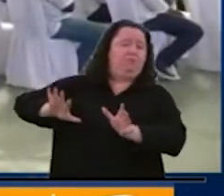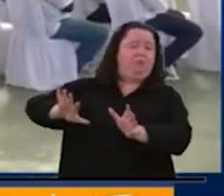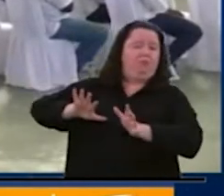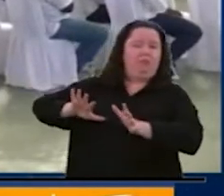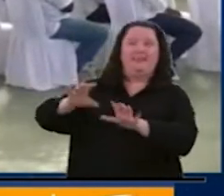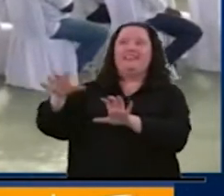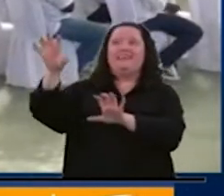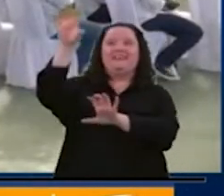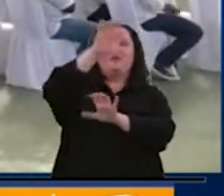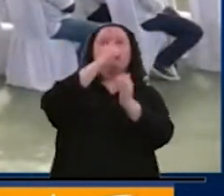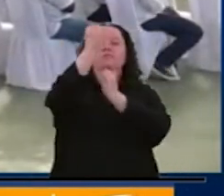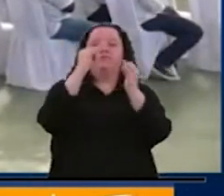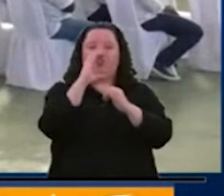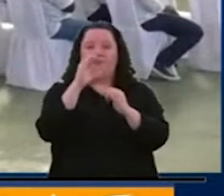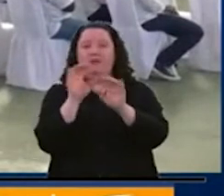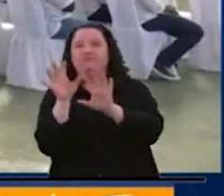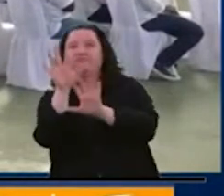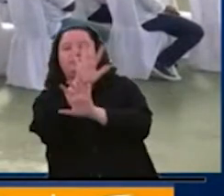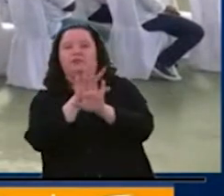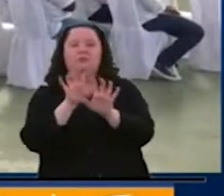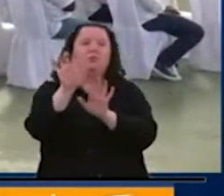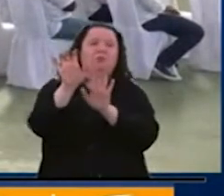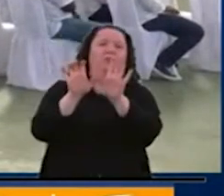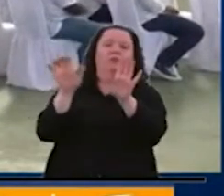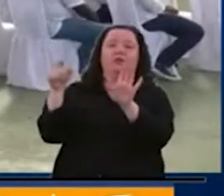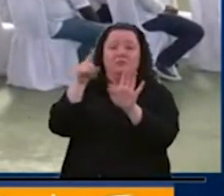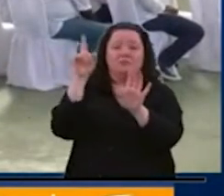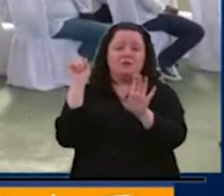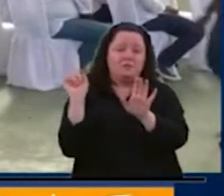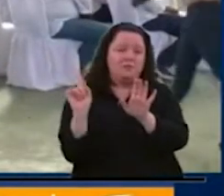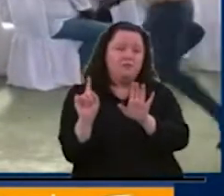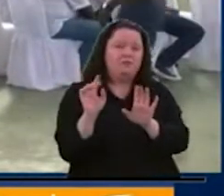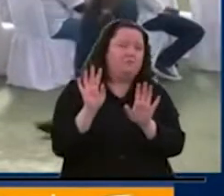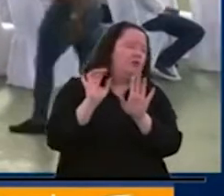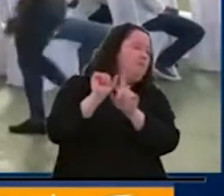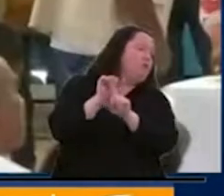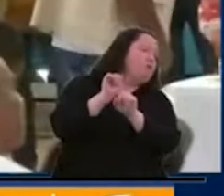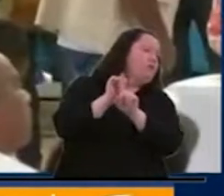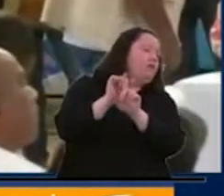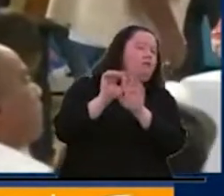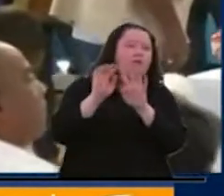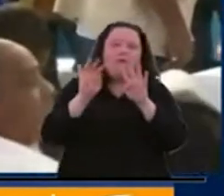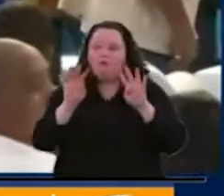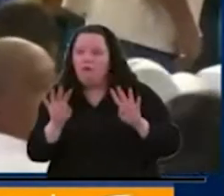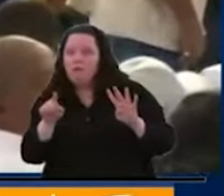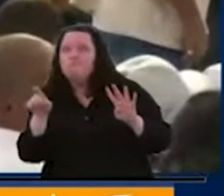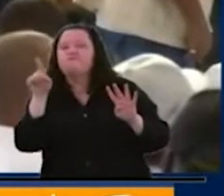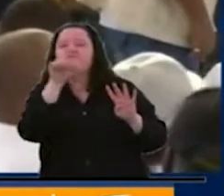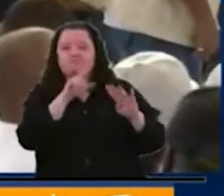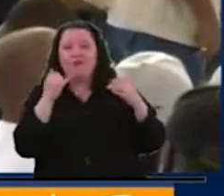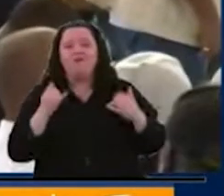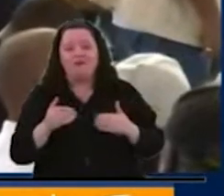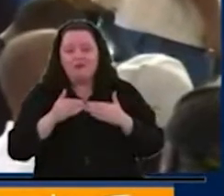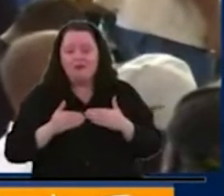marginadas, los territorios que no se han mirado por mucho tiempo, ahora estén al frente